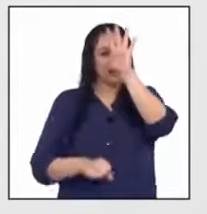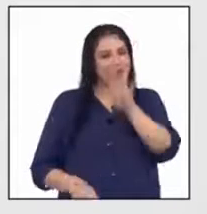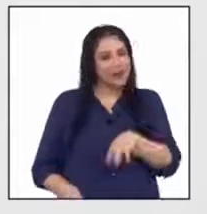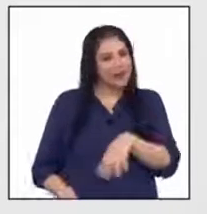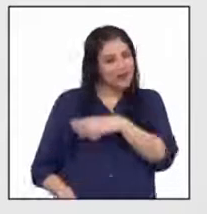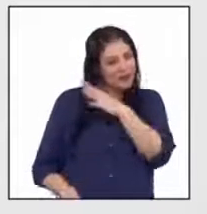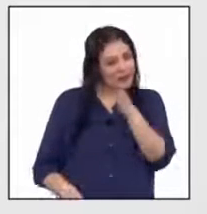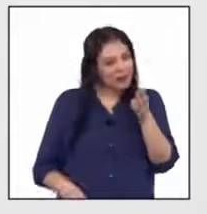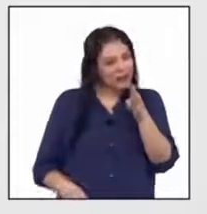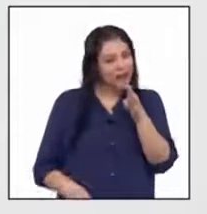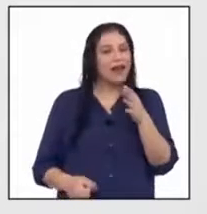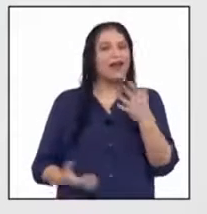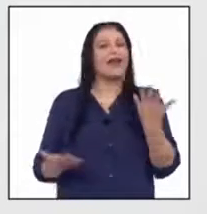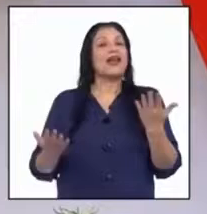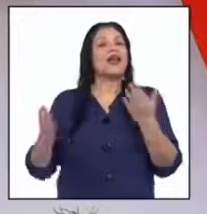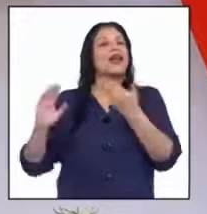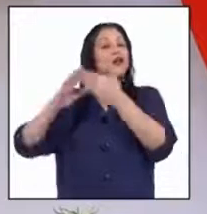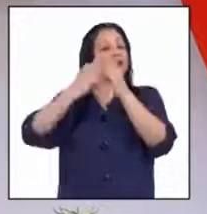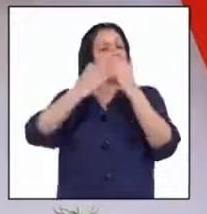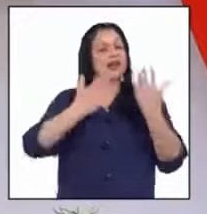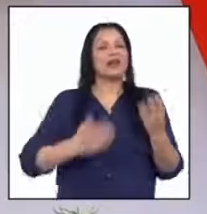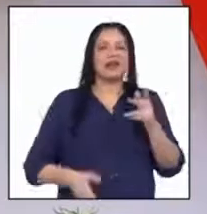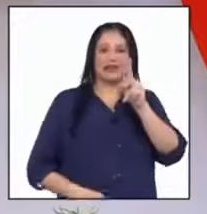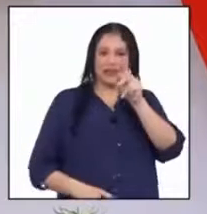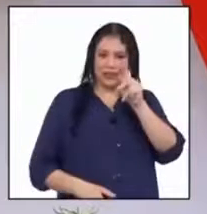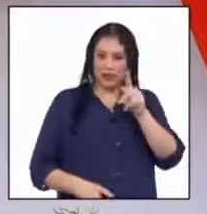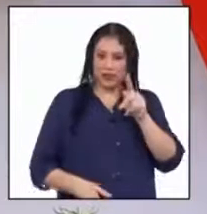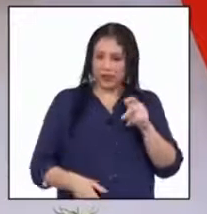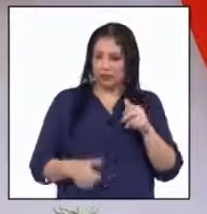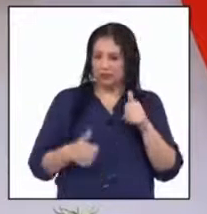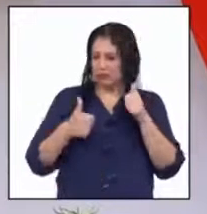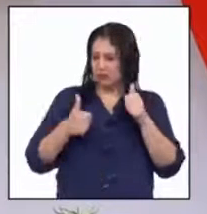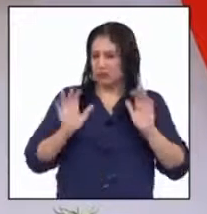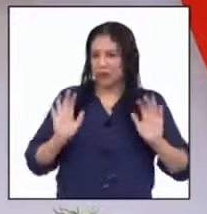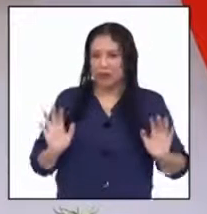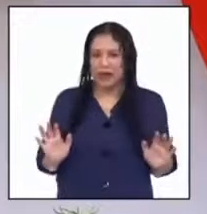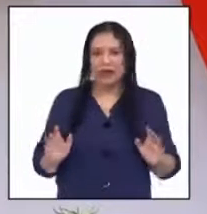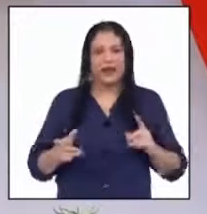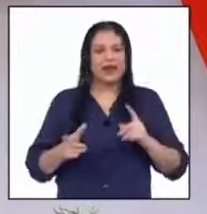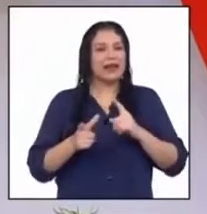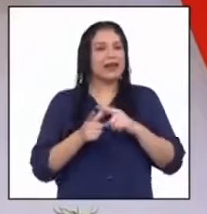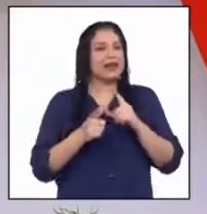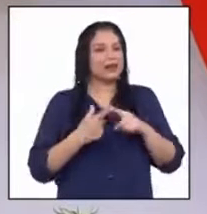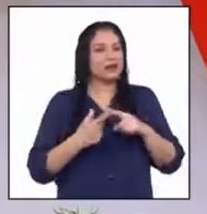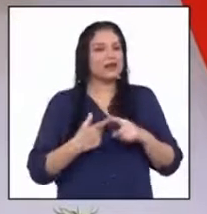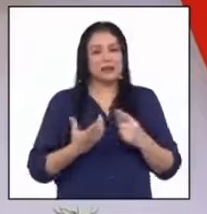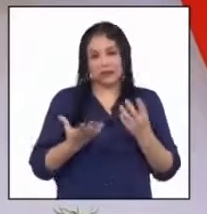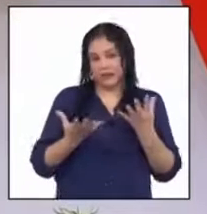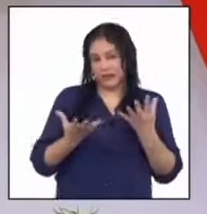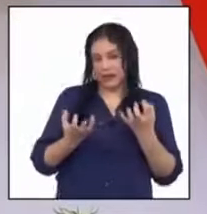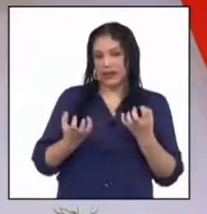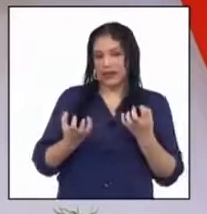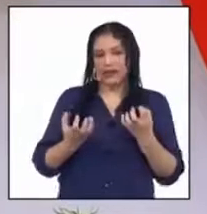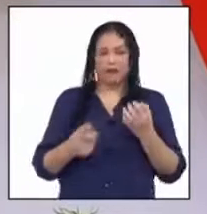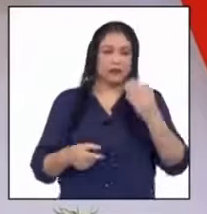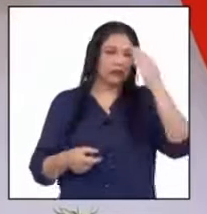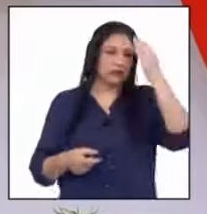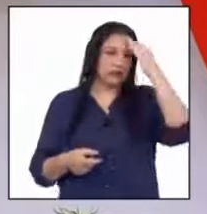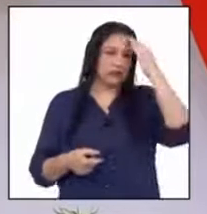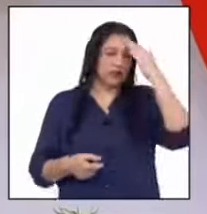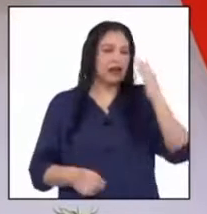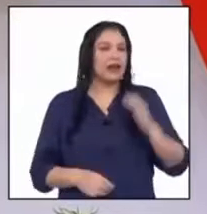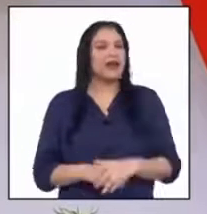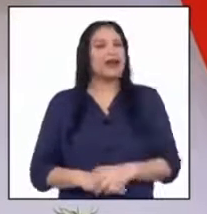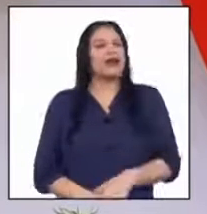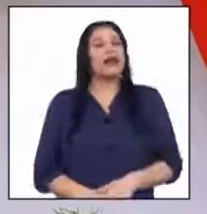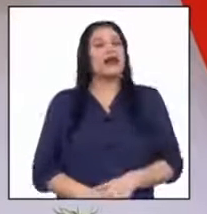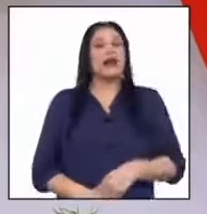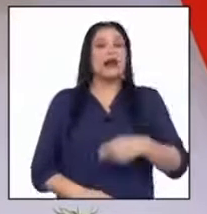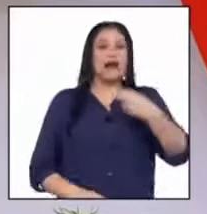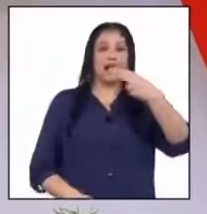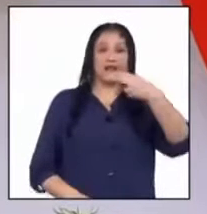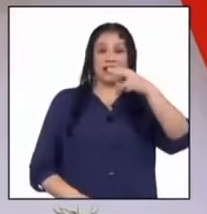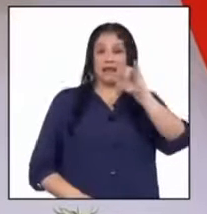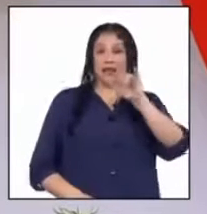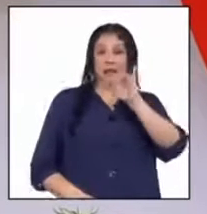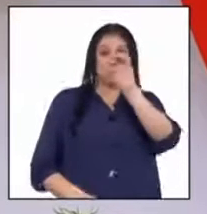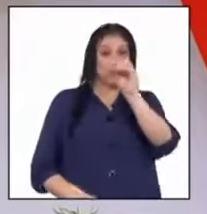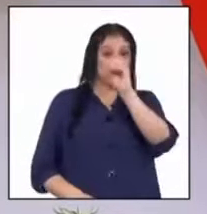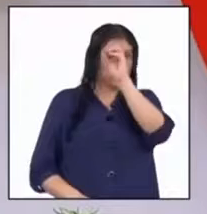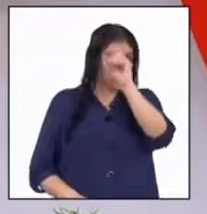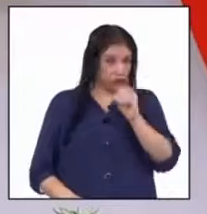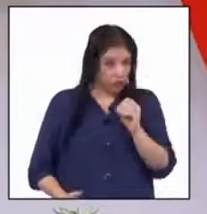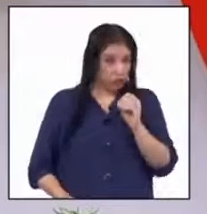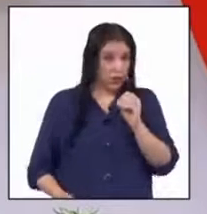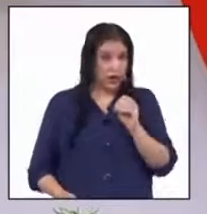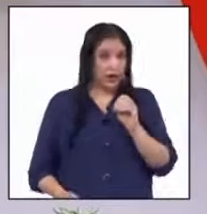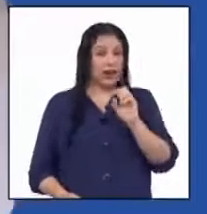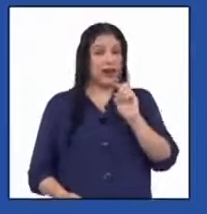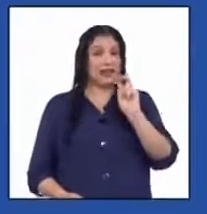de la comunidad quichua. Por supuesto, profesora. Entonces, si queremos obtener la frecuencia relativa porcentual correspondiente a